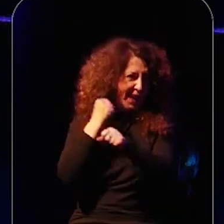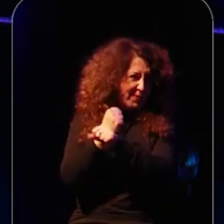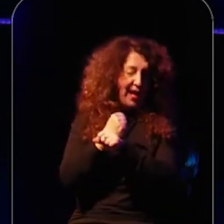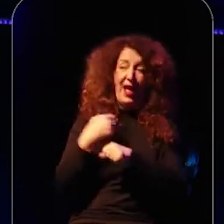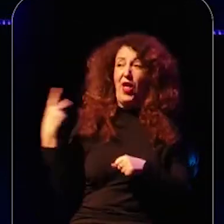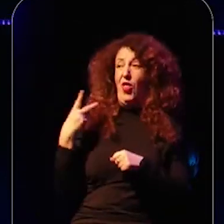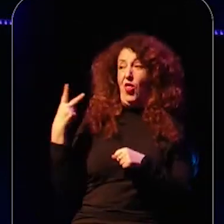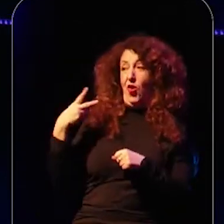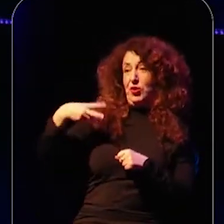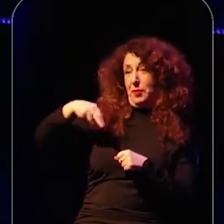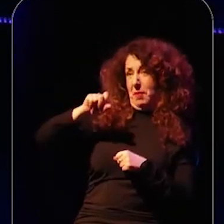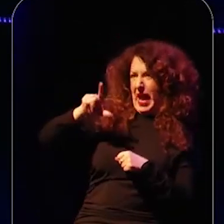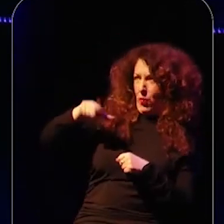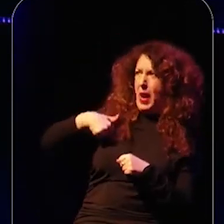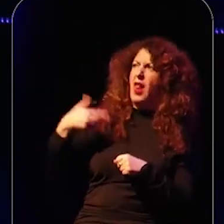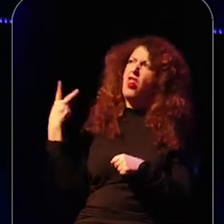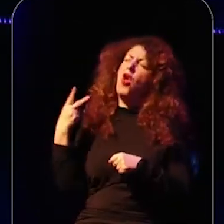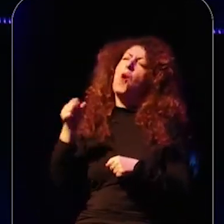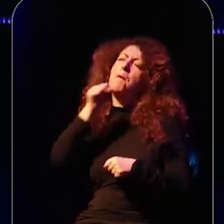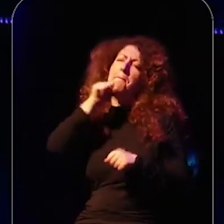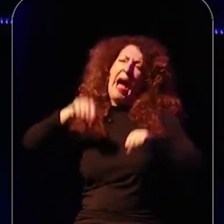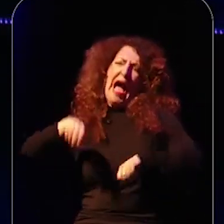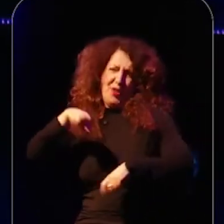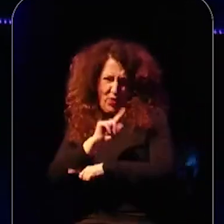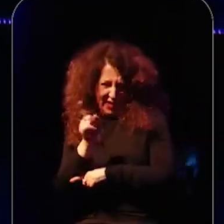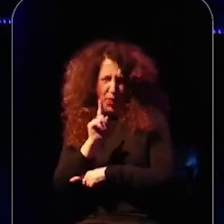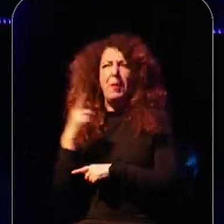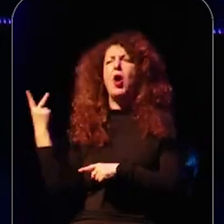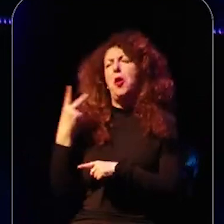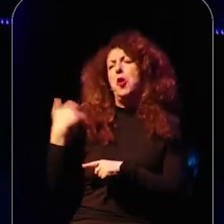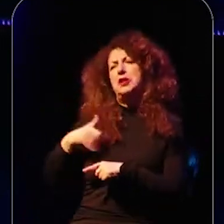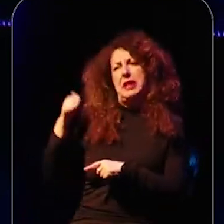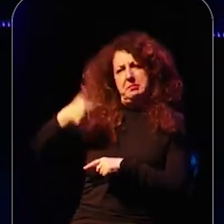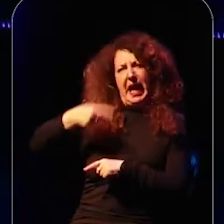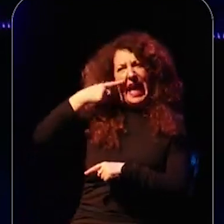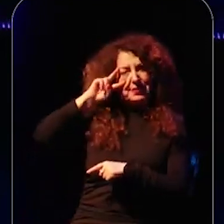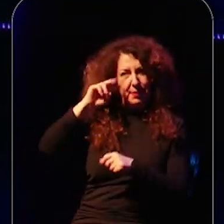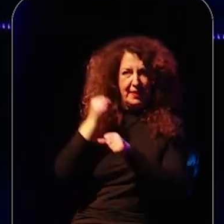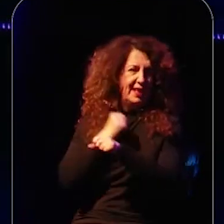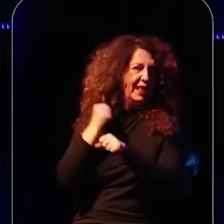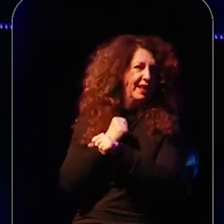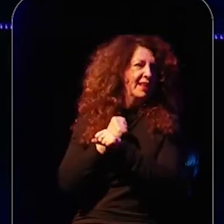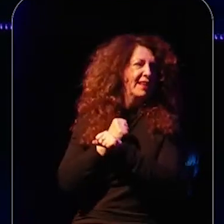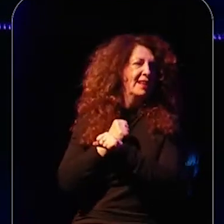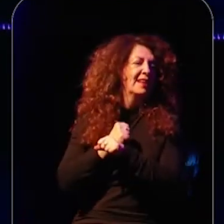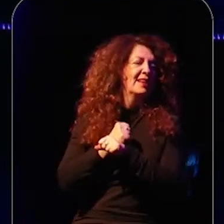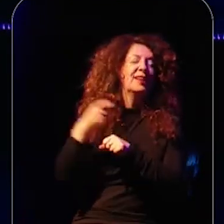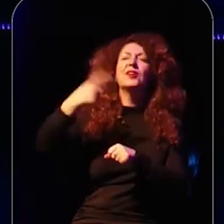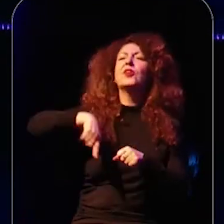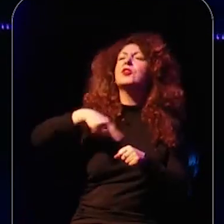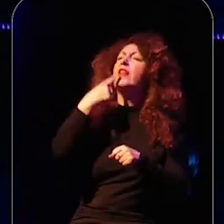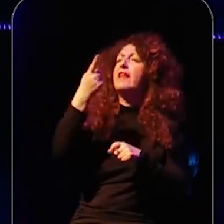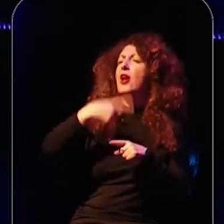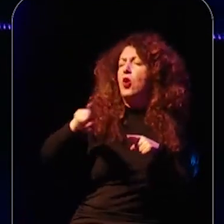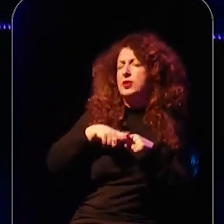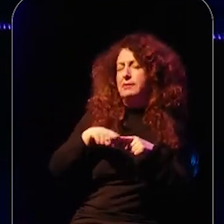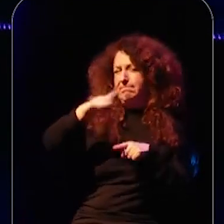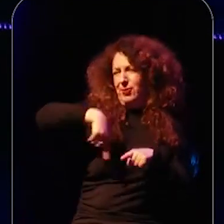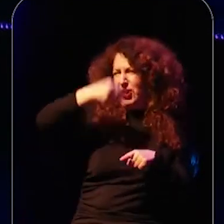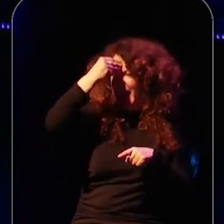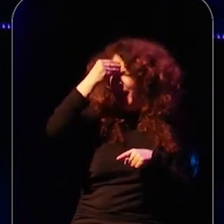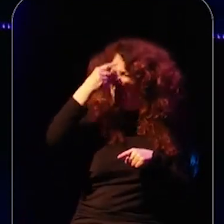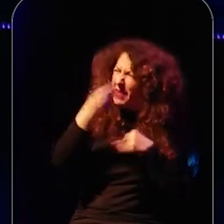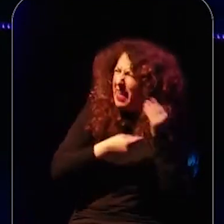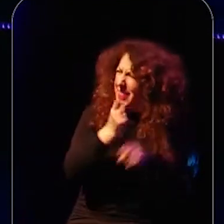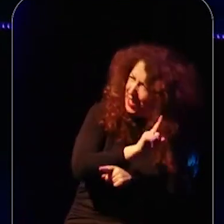aquí Manuel y yo tampoco seamos muy mayores, pero ya llevamos unos años de experiencia laboral, algunos consejos de cosas que creemos que no hay que hacer y que